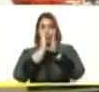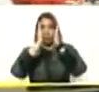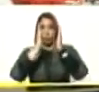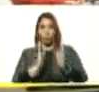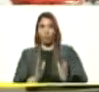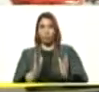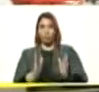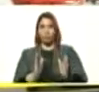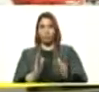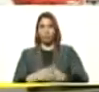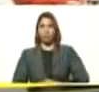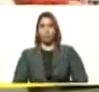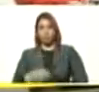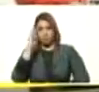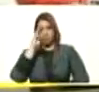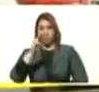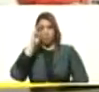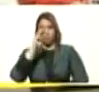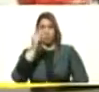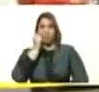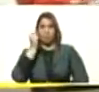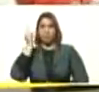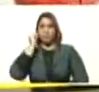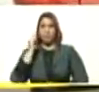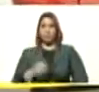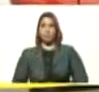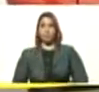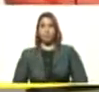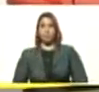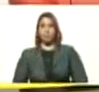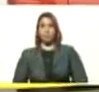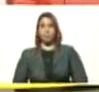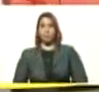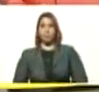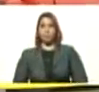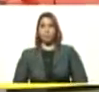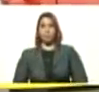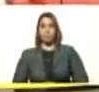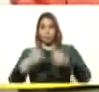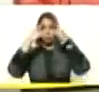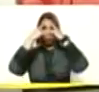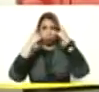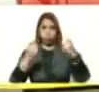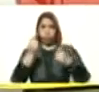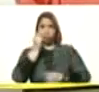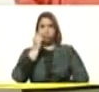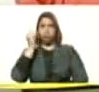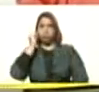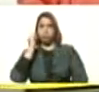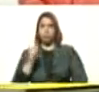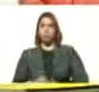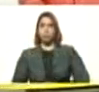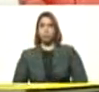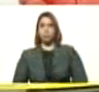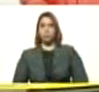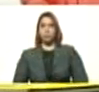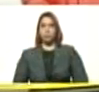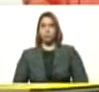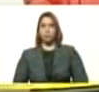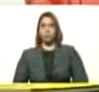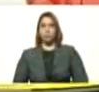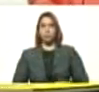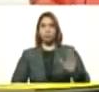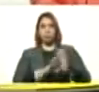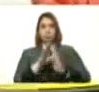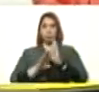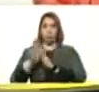estudiantes, los maestros, las maestras, los y las profesionales, los